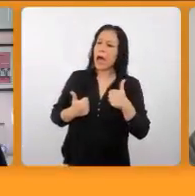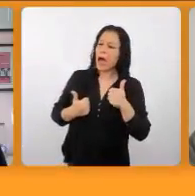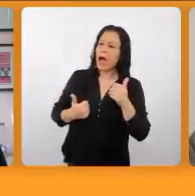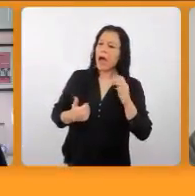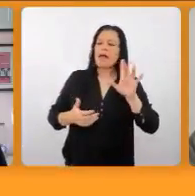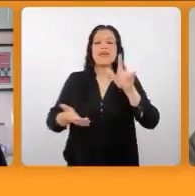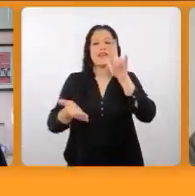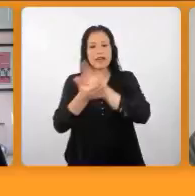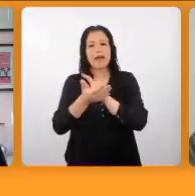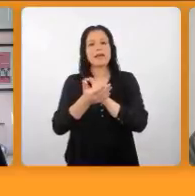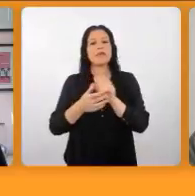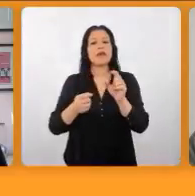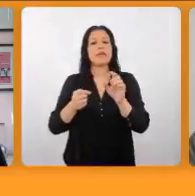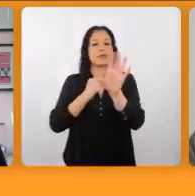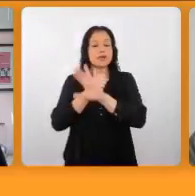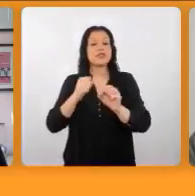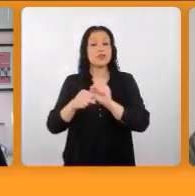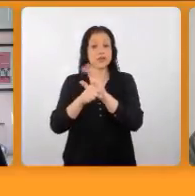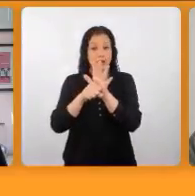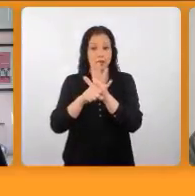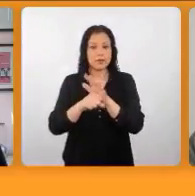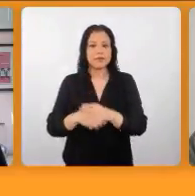nuestro destino.